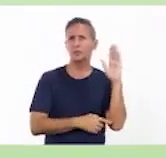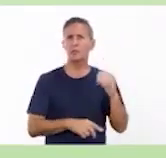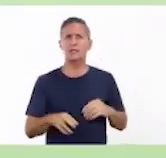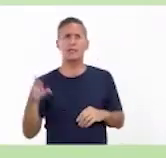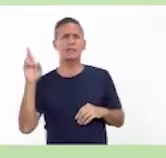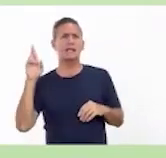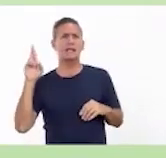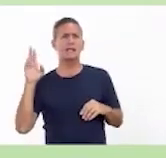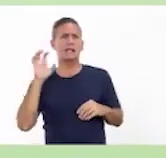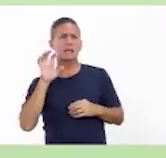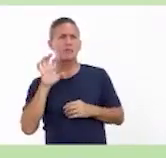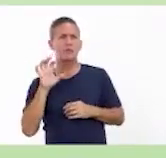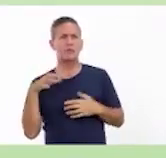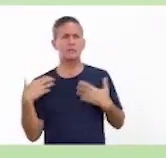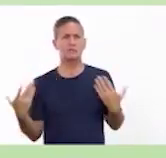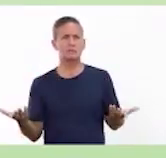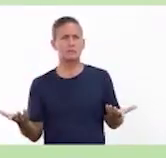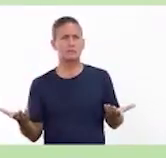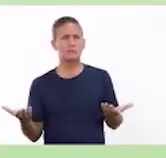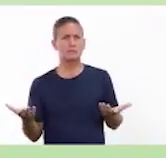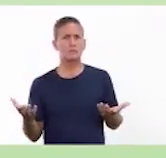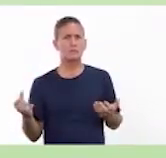características del realismo crítico?